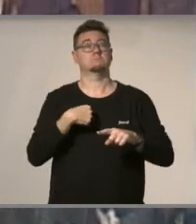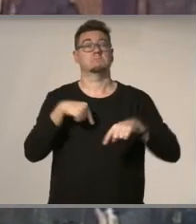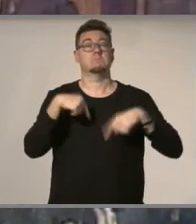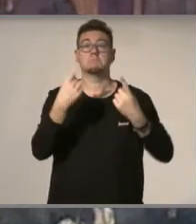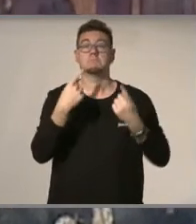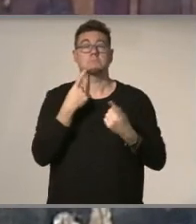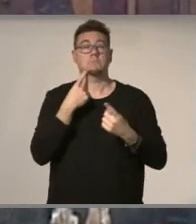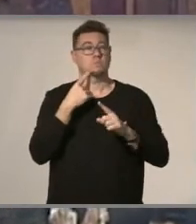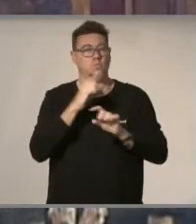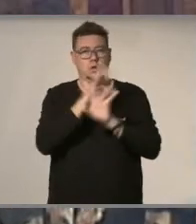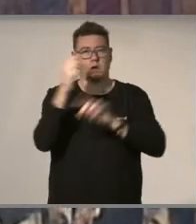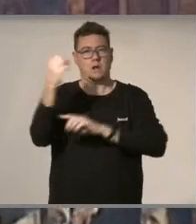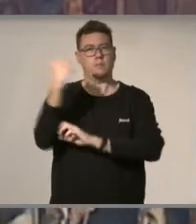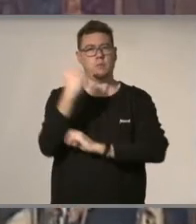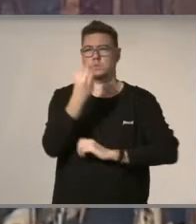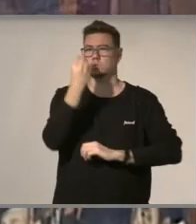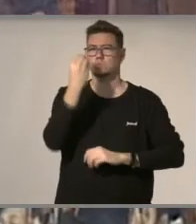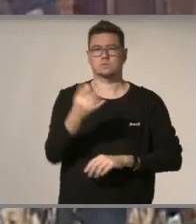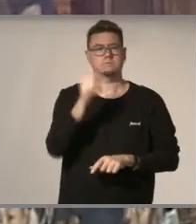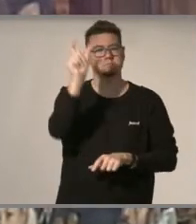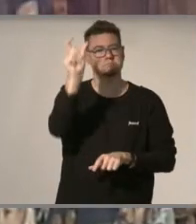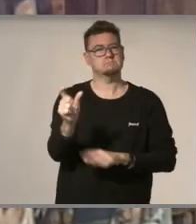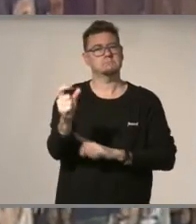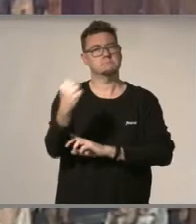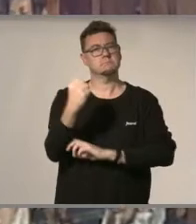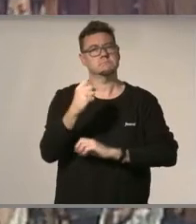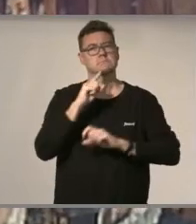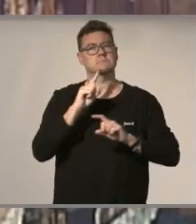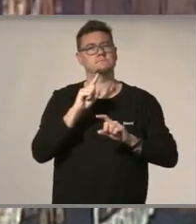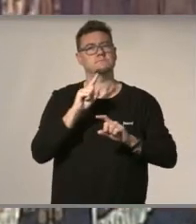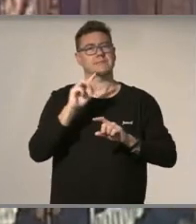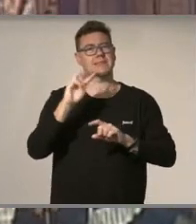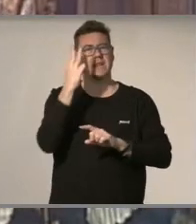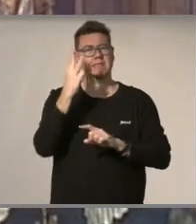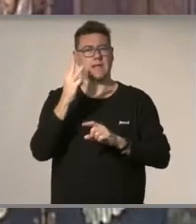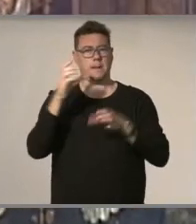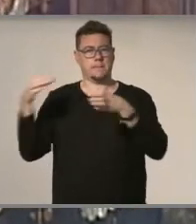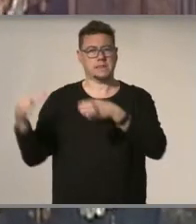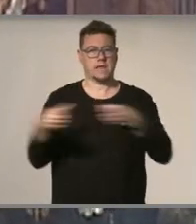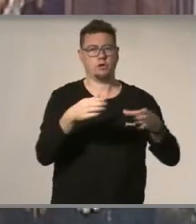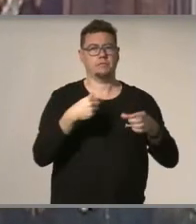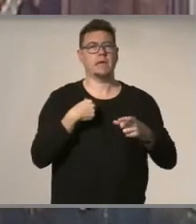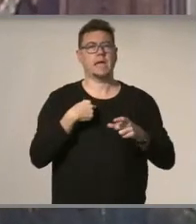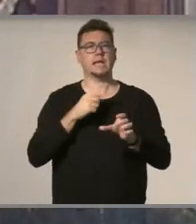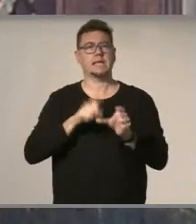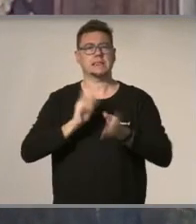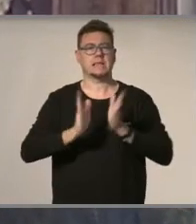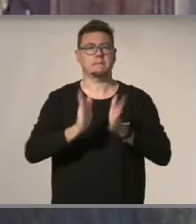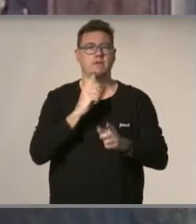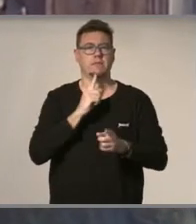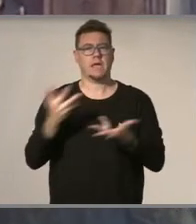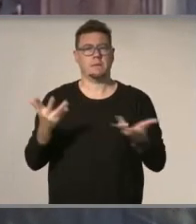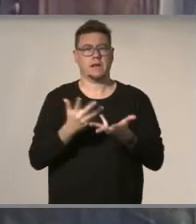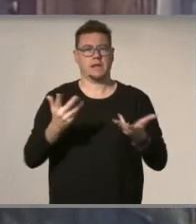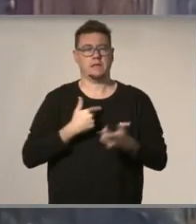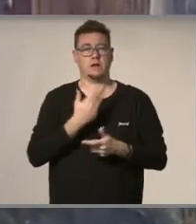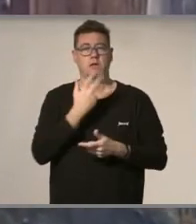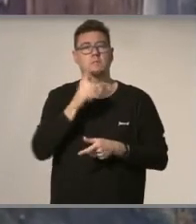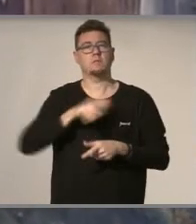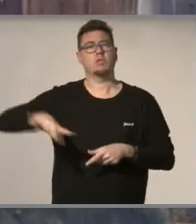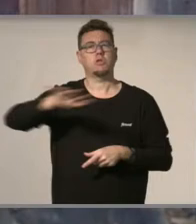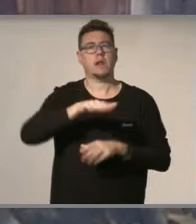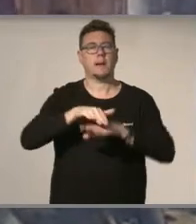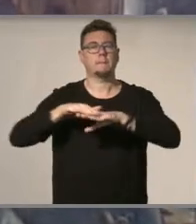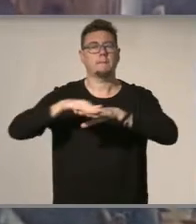el inestimable apoyo del contingente de ayuda cuyo tercer batallón de intervención de emergencia acogemos en la base